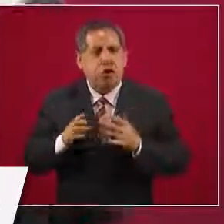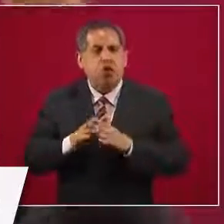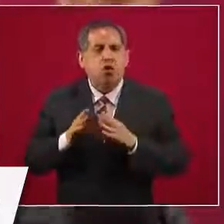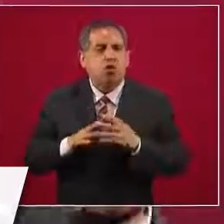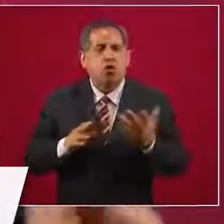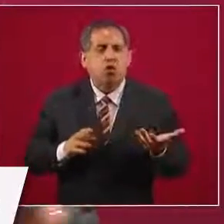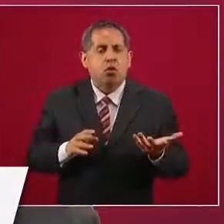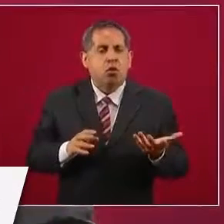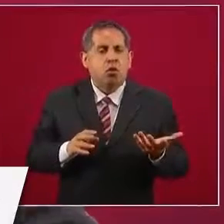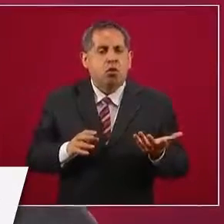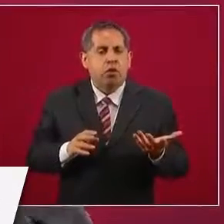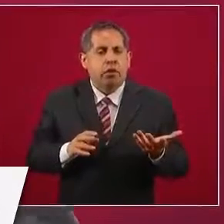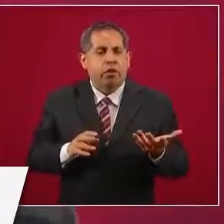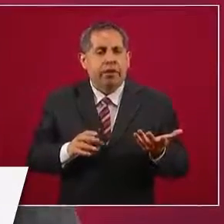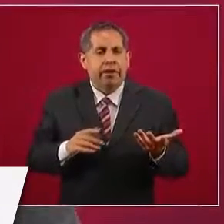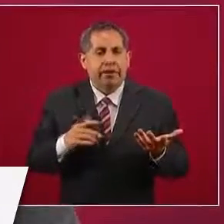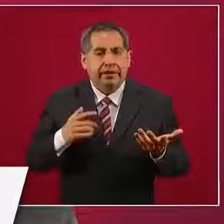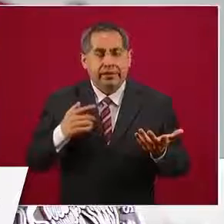de